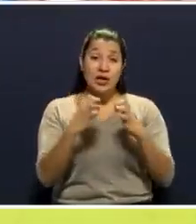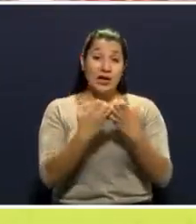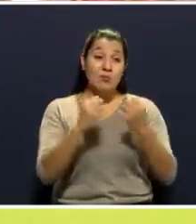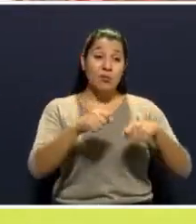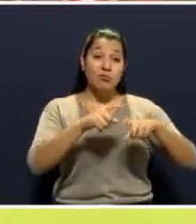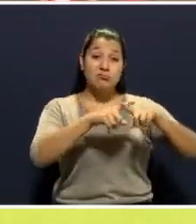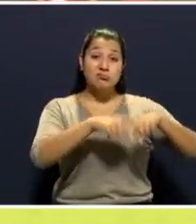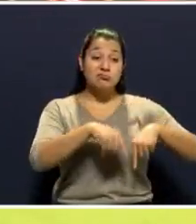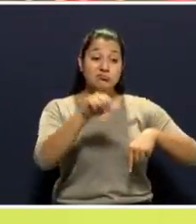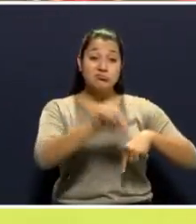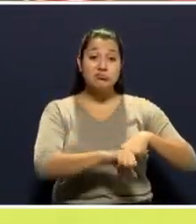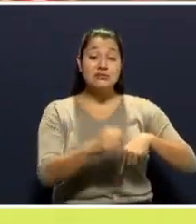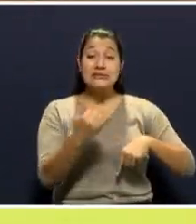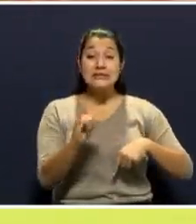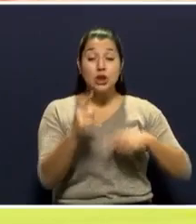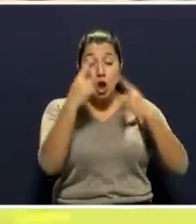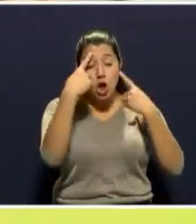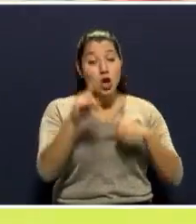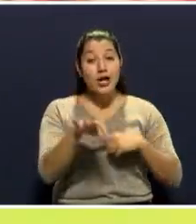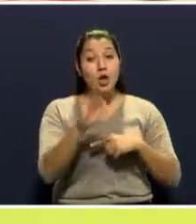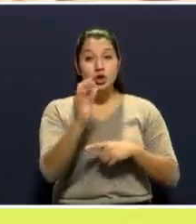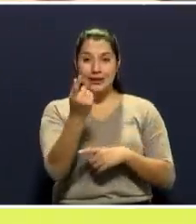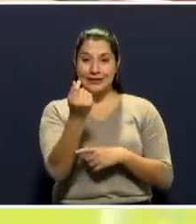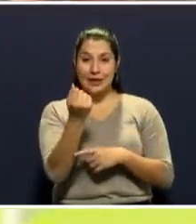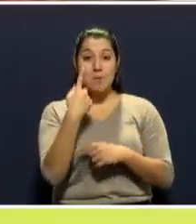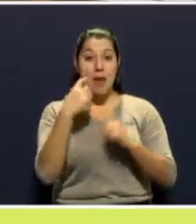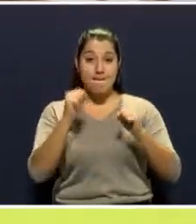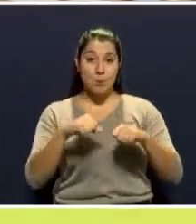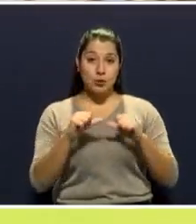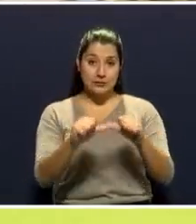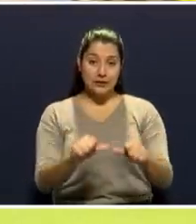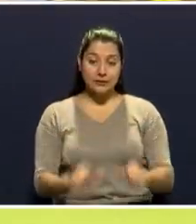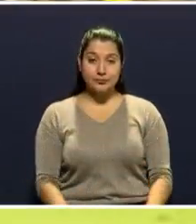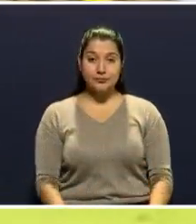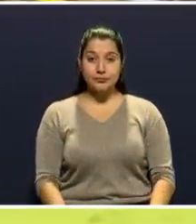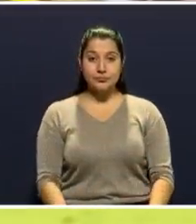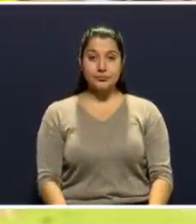los recursos económicos que les permita sobrevivir.